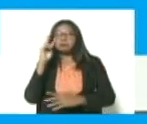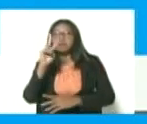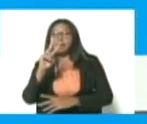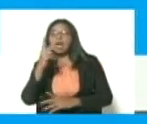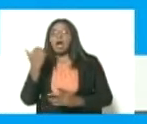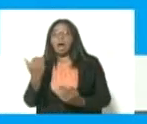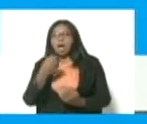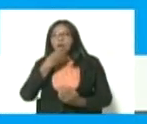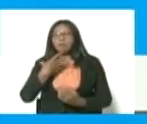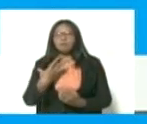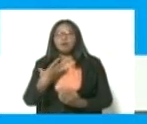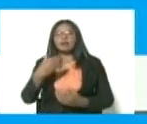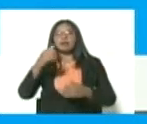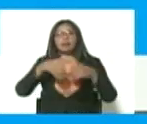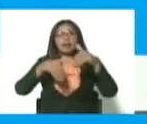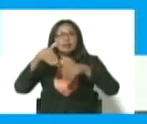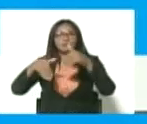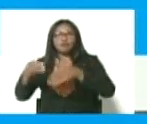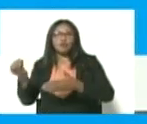hacia nuevas elecciones.